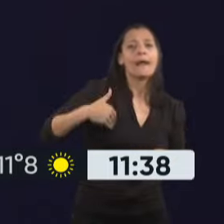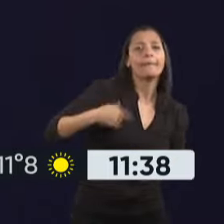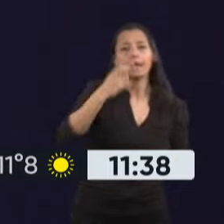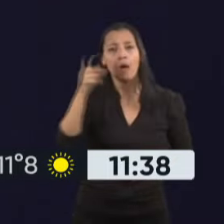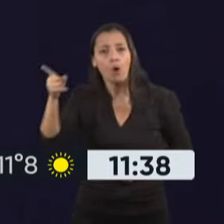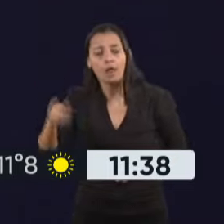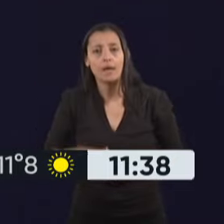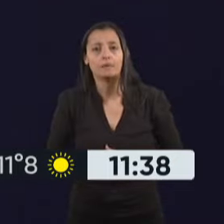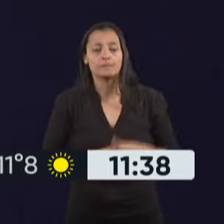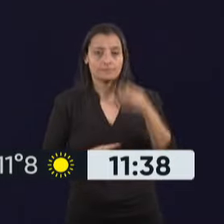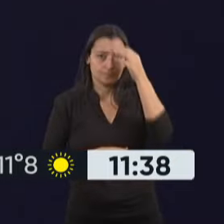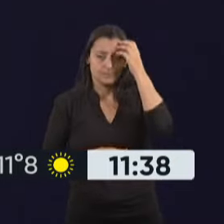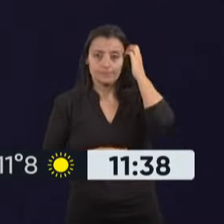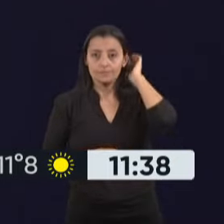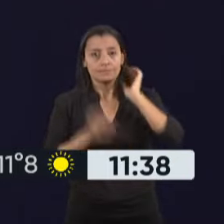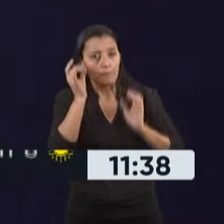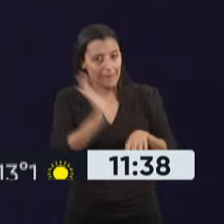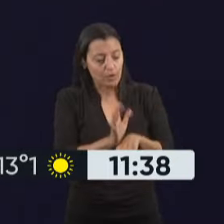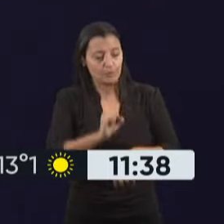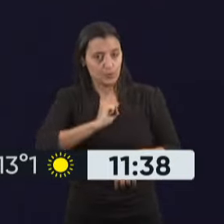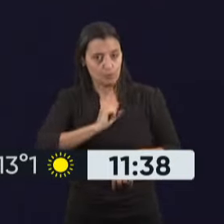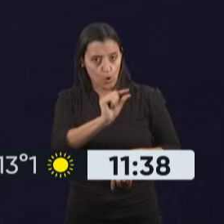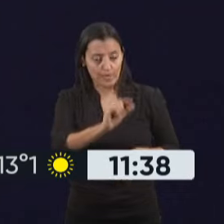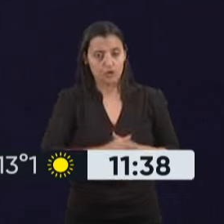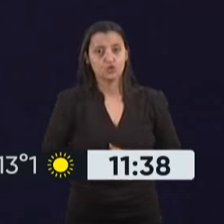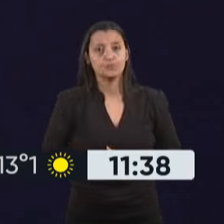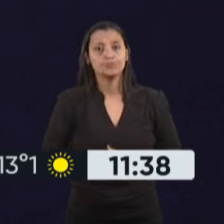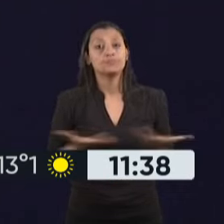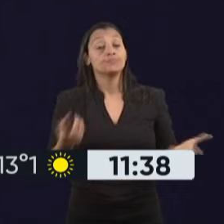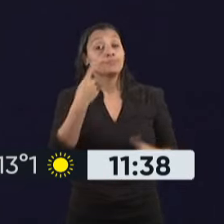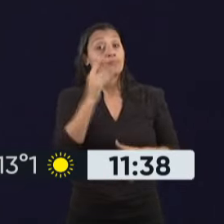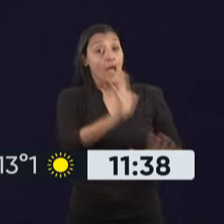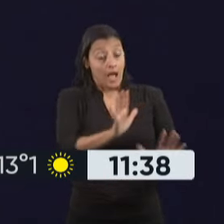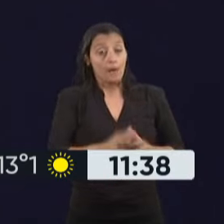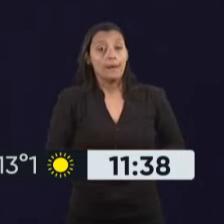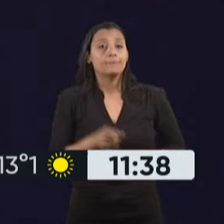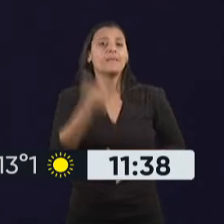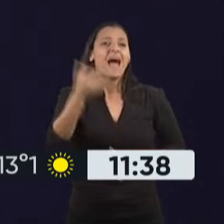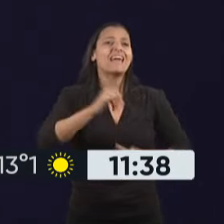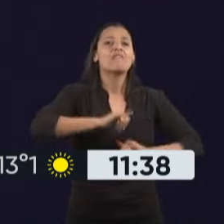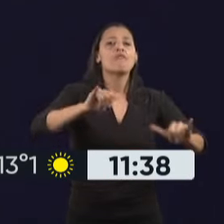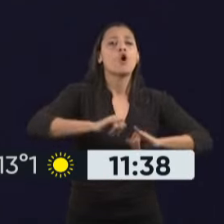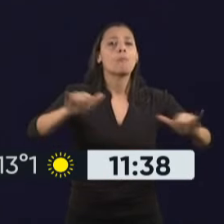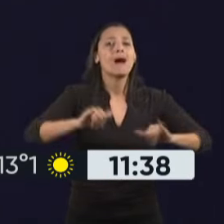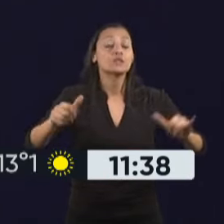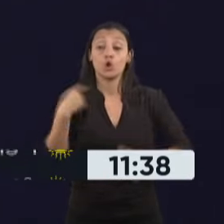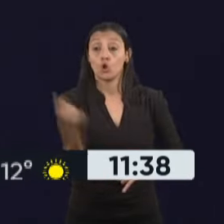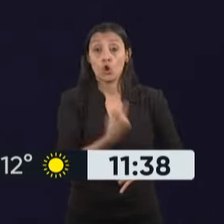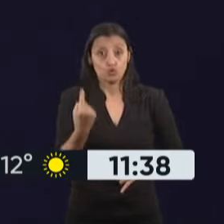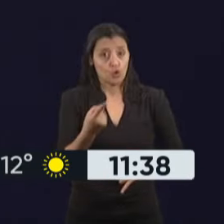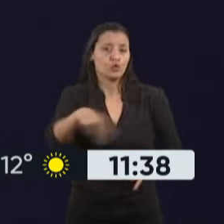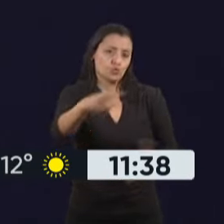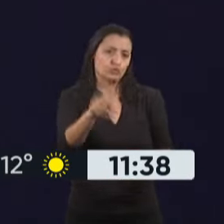Perdón, me dio un poco de tos. A ver, las informaciones que llegan, nosotros habrán